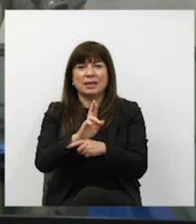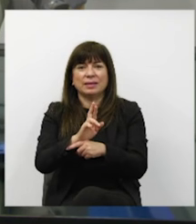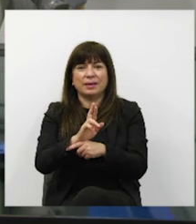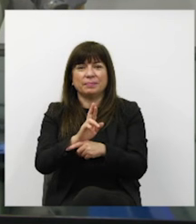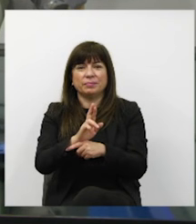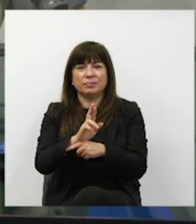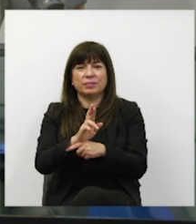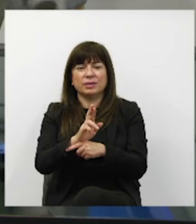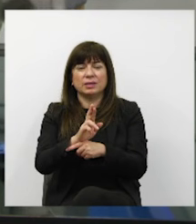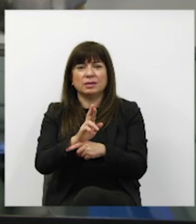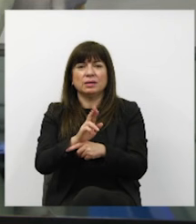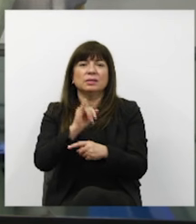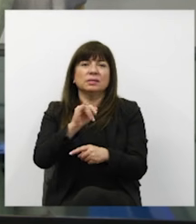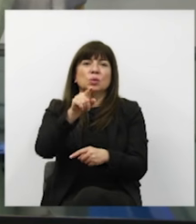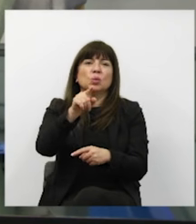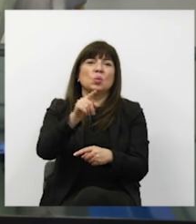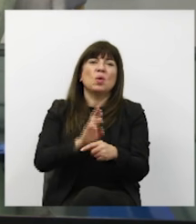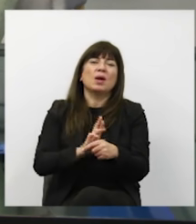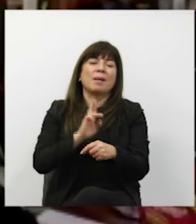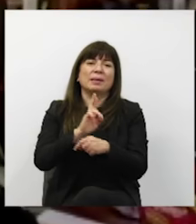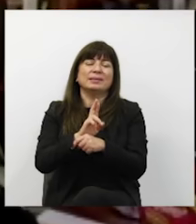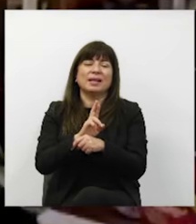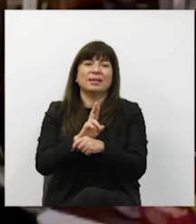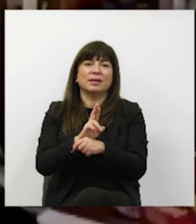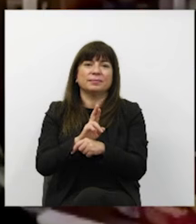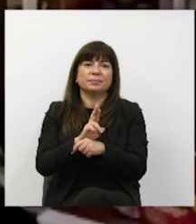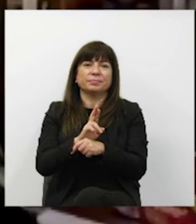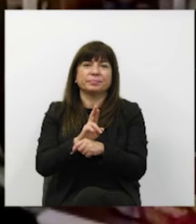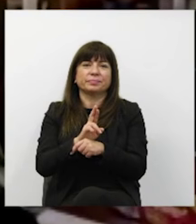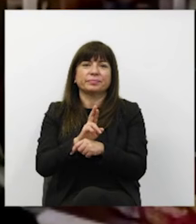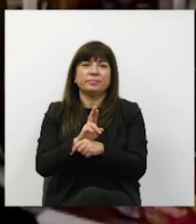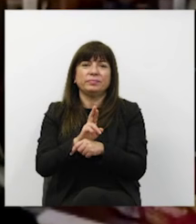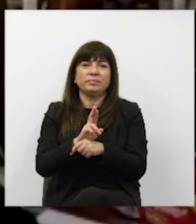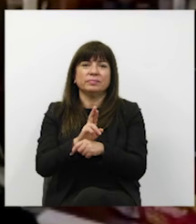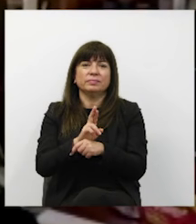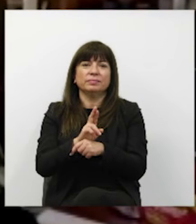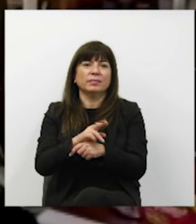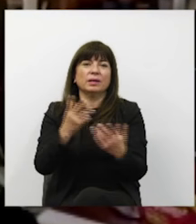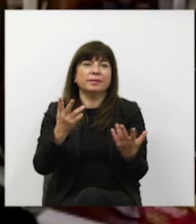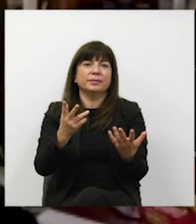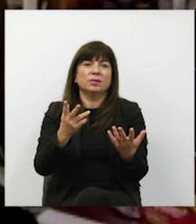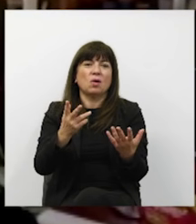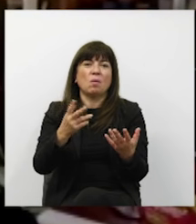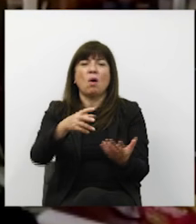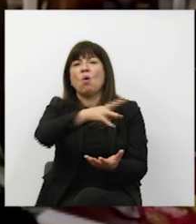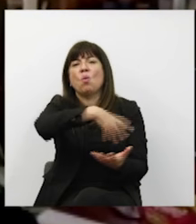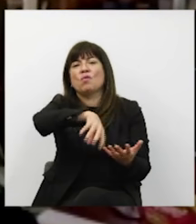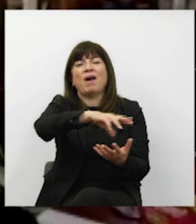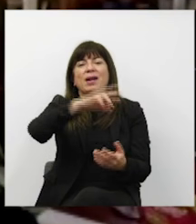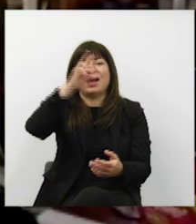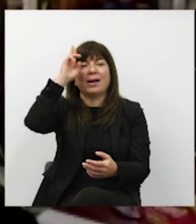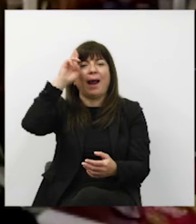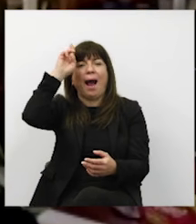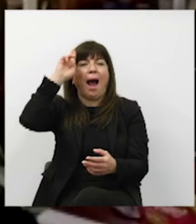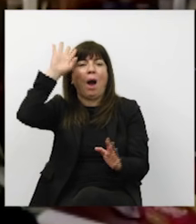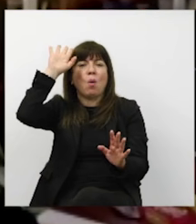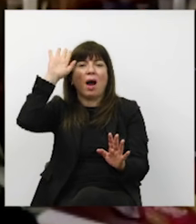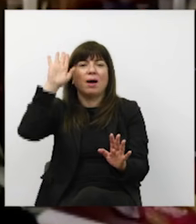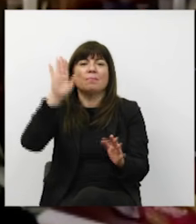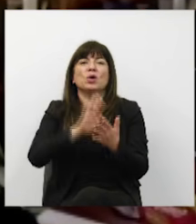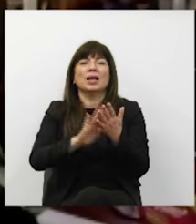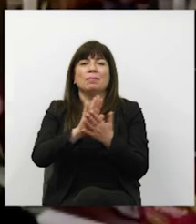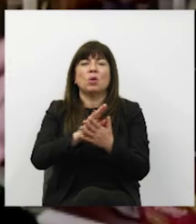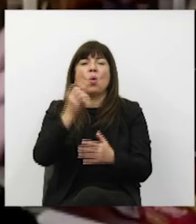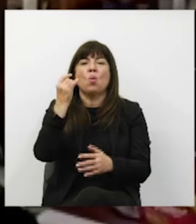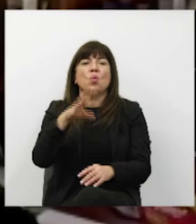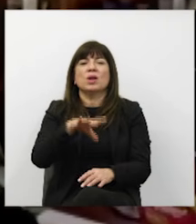Hotelings. Claro, si tú representas qué sé yo, la parte urbana de Rancagua, y eres el único que va a